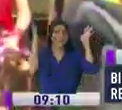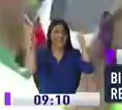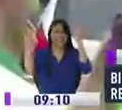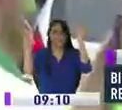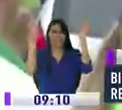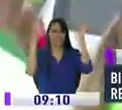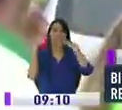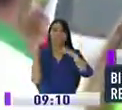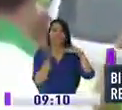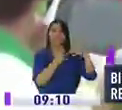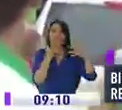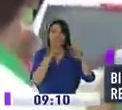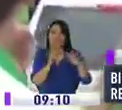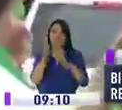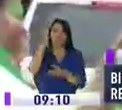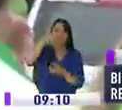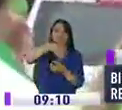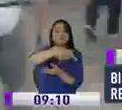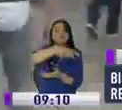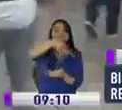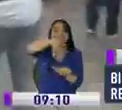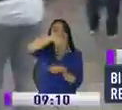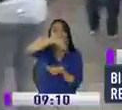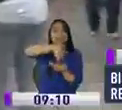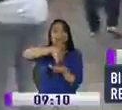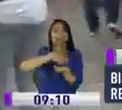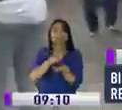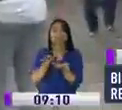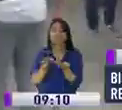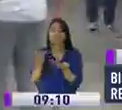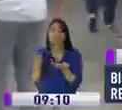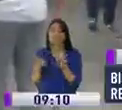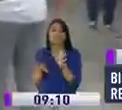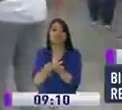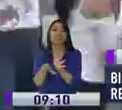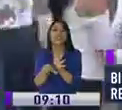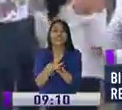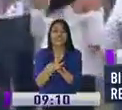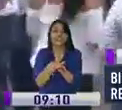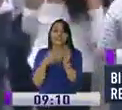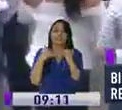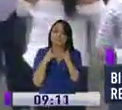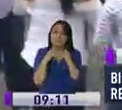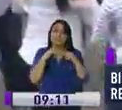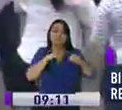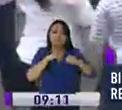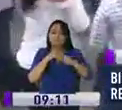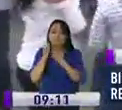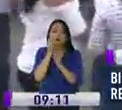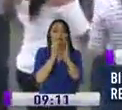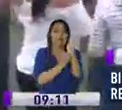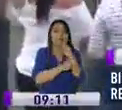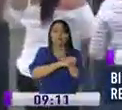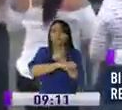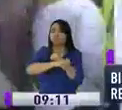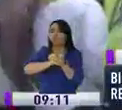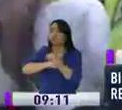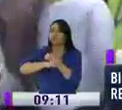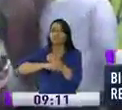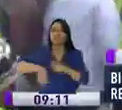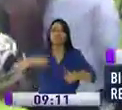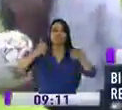En su recorrido a esta provincia, se dirigió hasta el Cantón Chone, donde continuó su agenda de campaña para llegar a